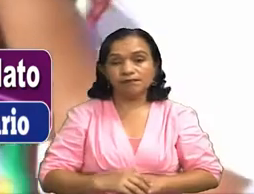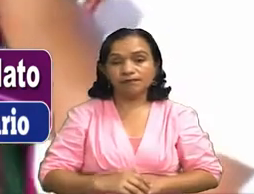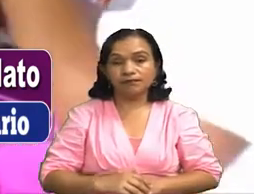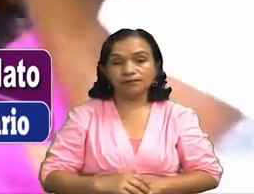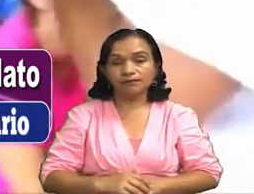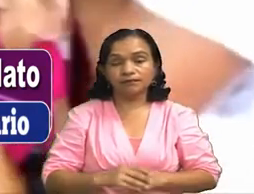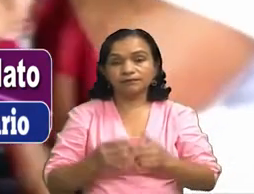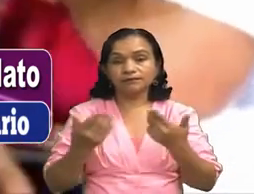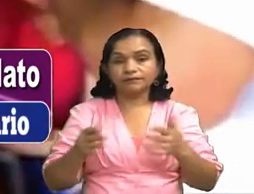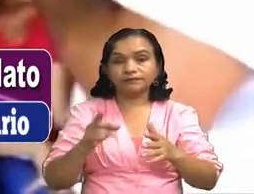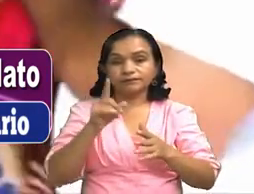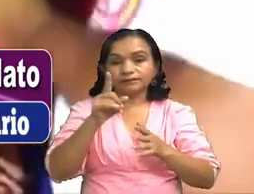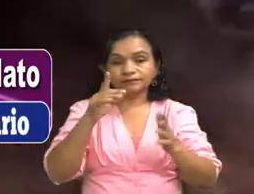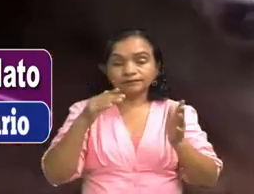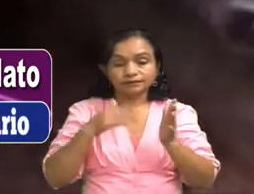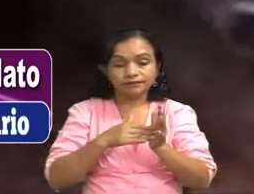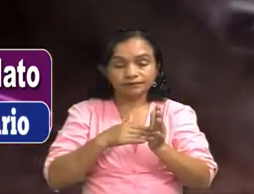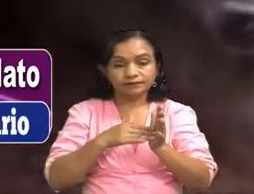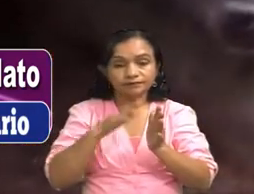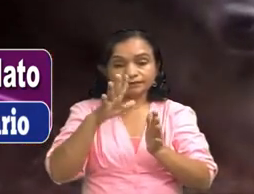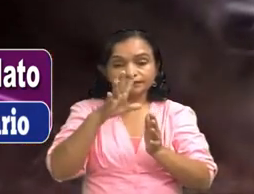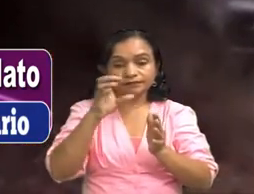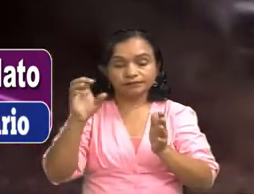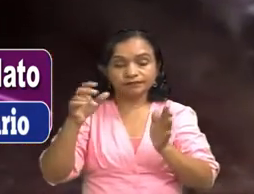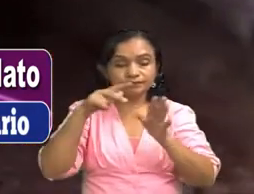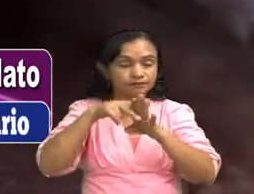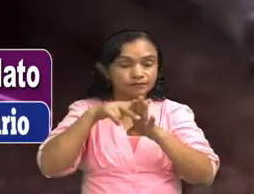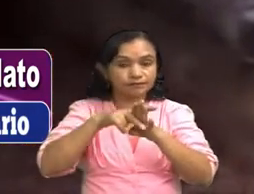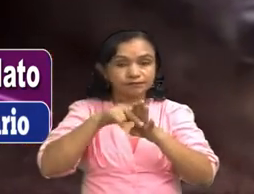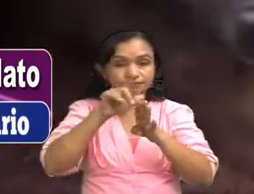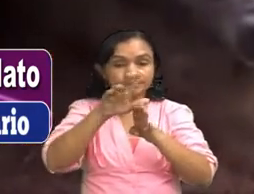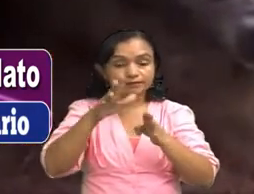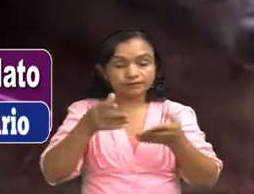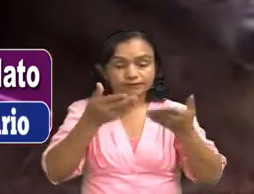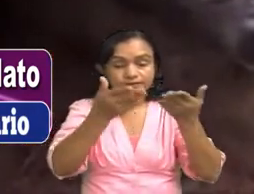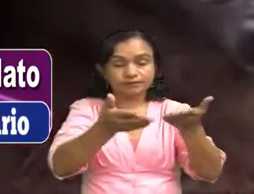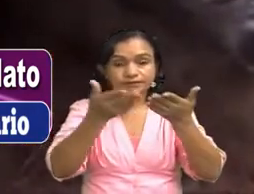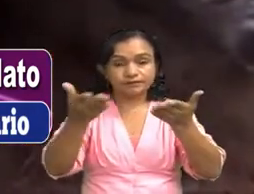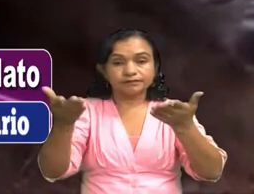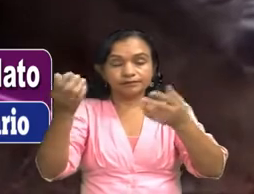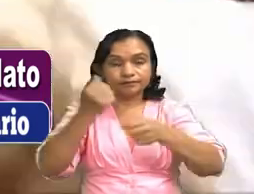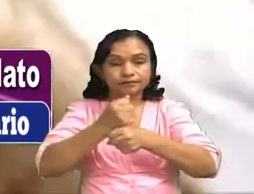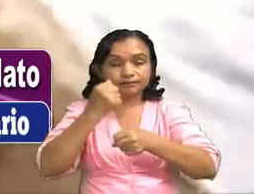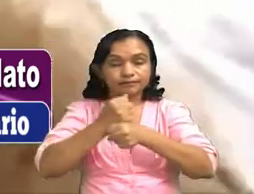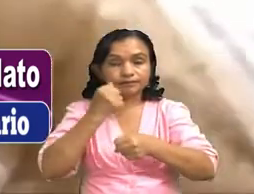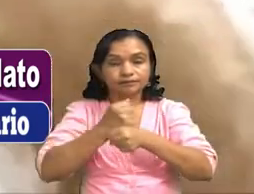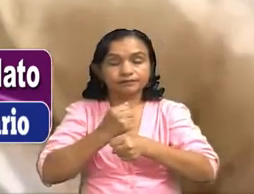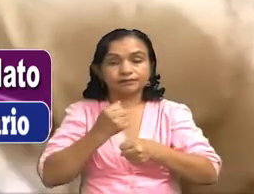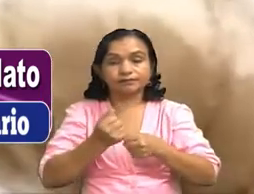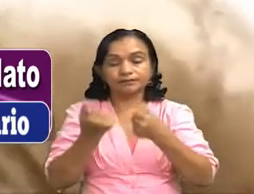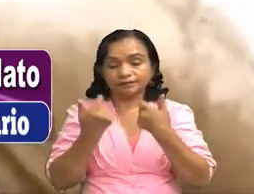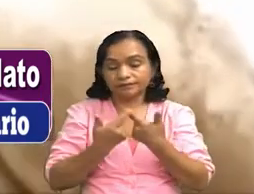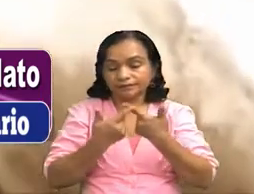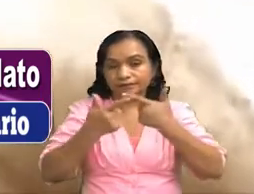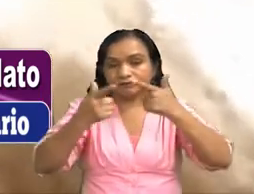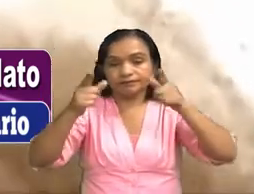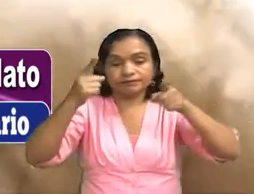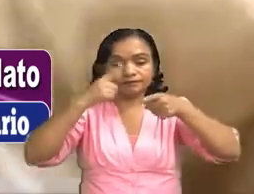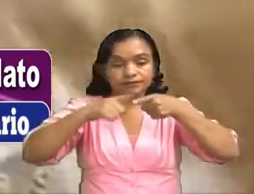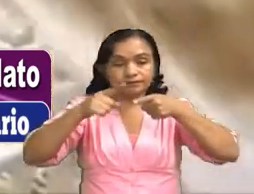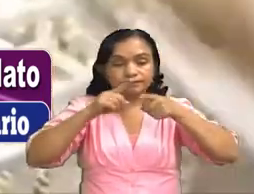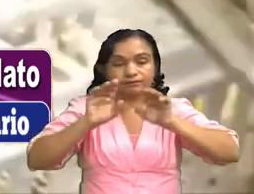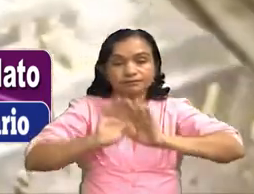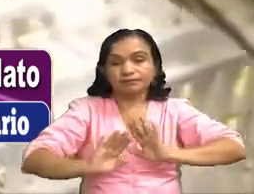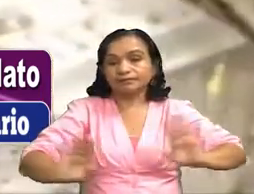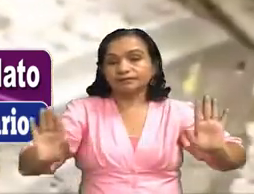se van a entregar 1.500 certificaciones de finca. 1.500 trabajo realizado gratuitamente, ¿no? Gratuitamente, o sea, un